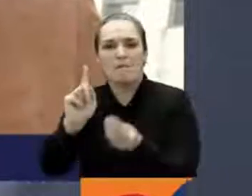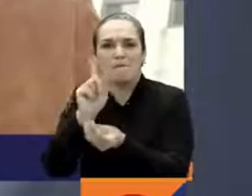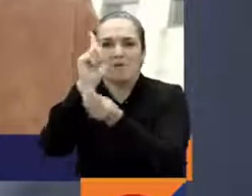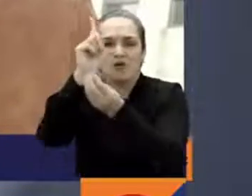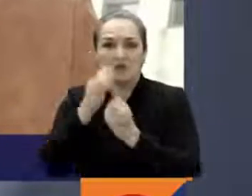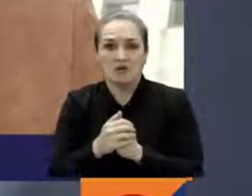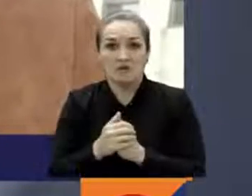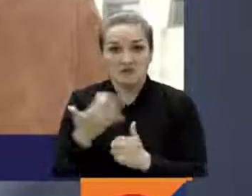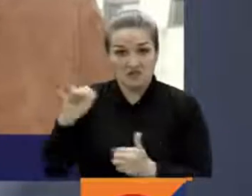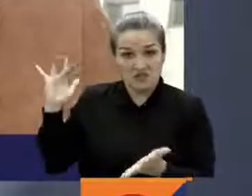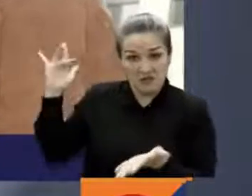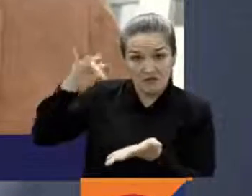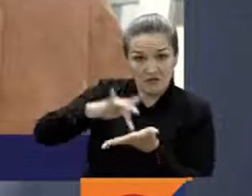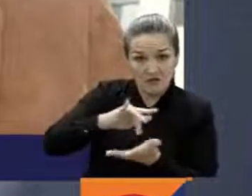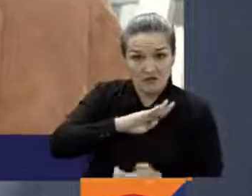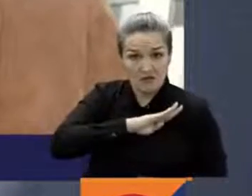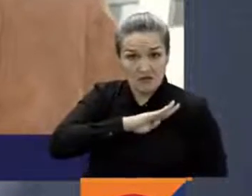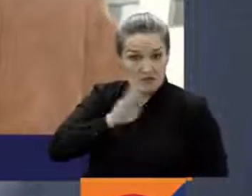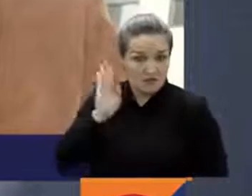el mandatario?